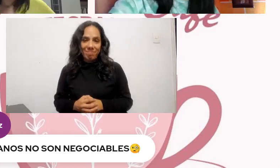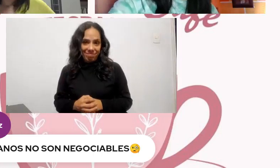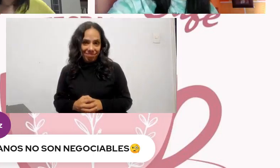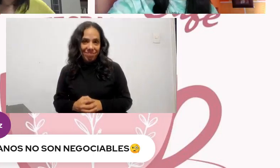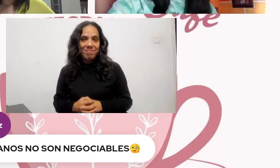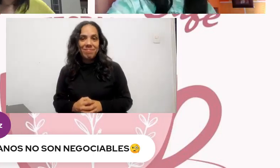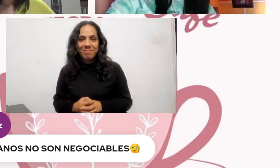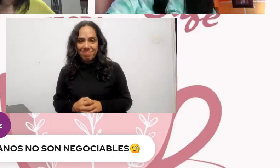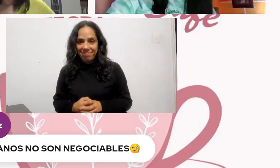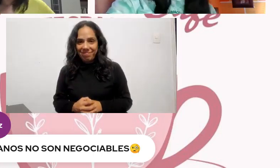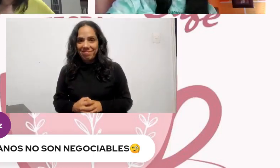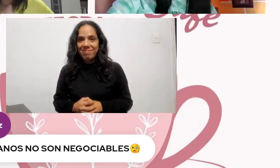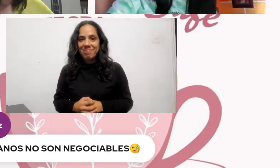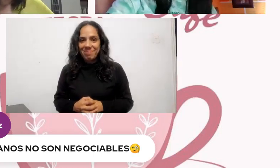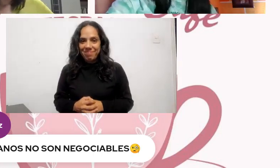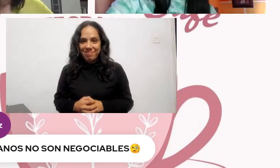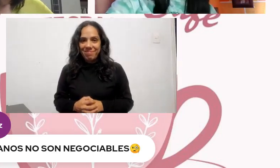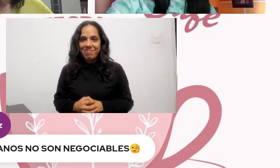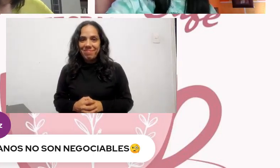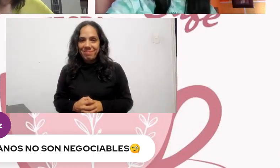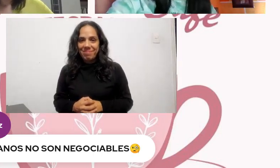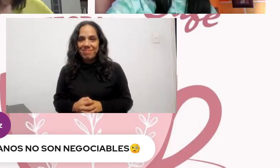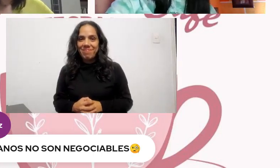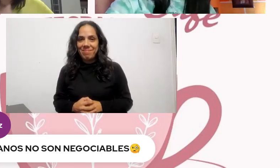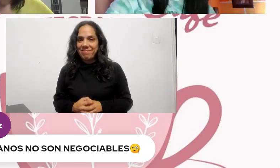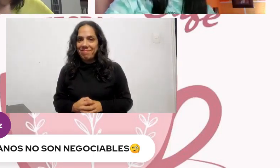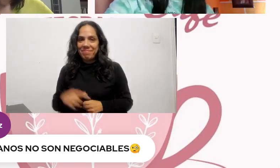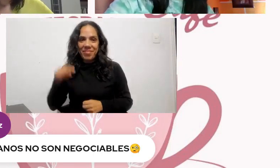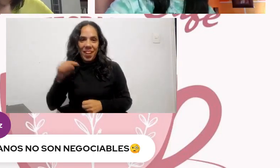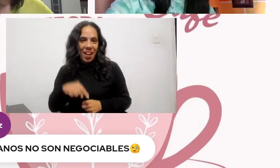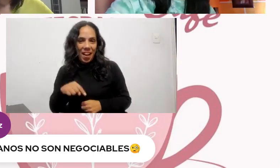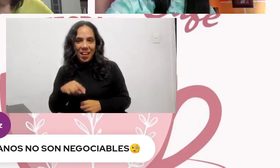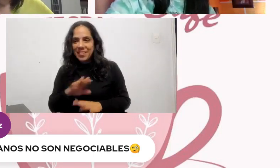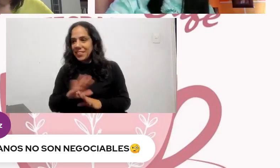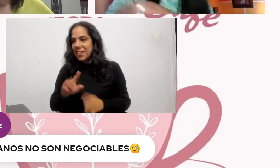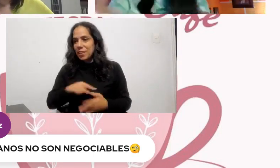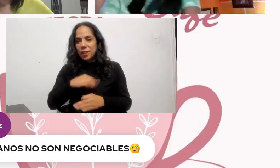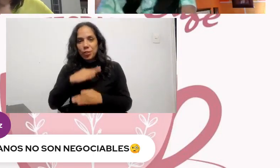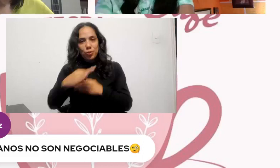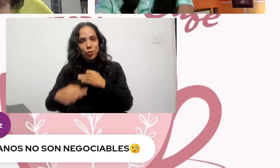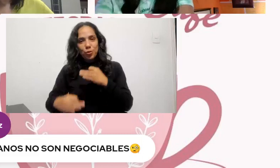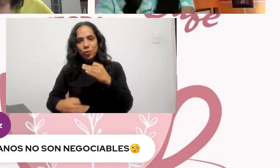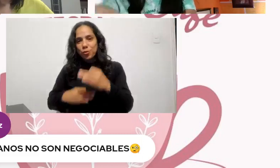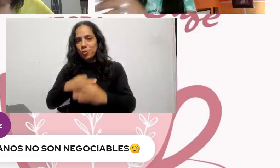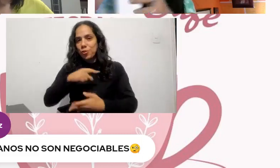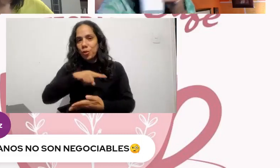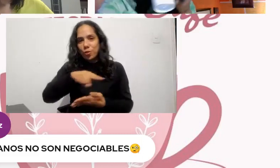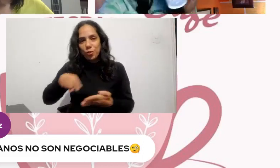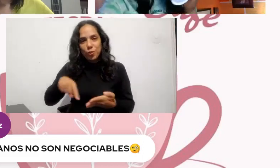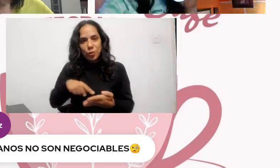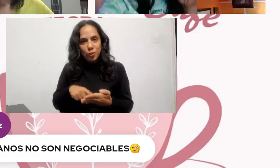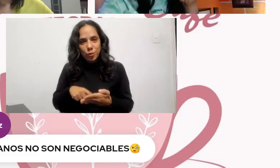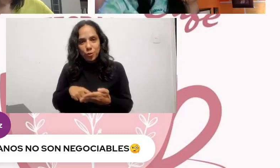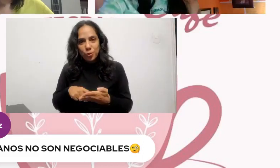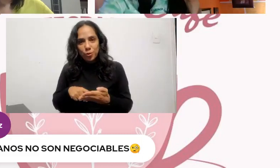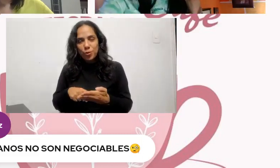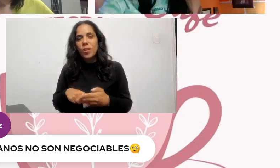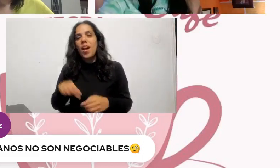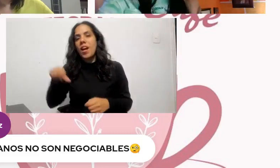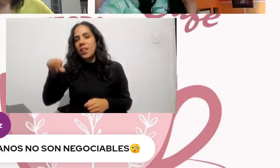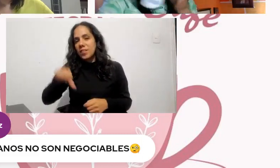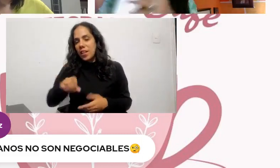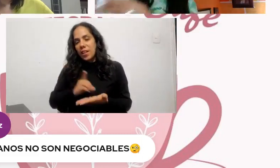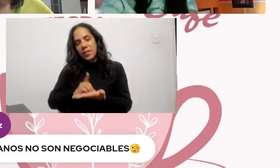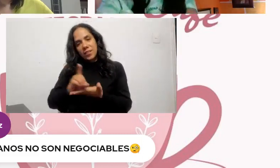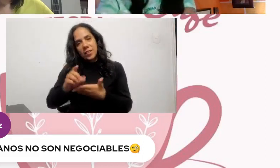negociables. Ni aquí ni en China. Ni aquí ni en China. Bueno, y tú estás haciendo